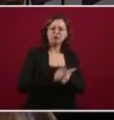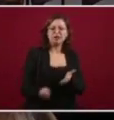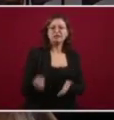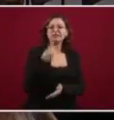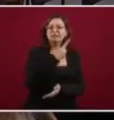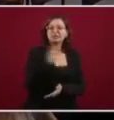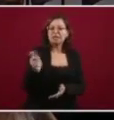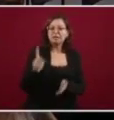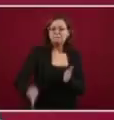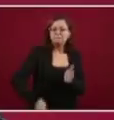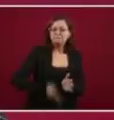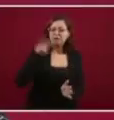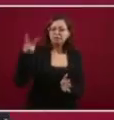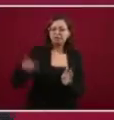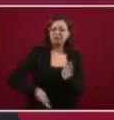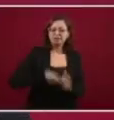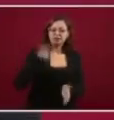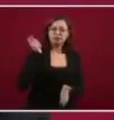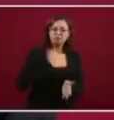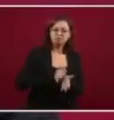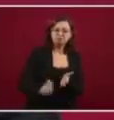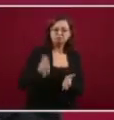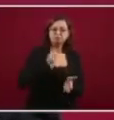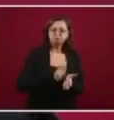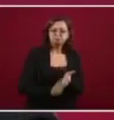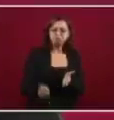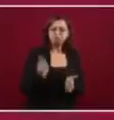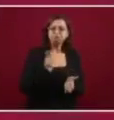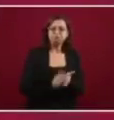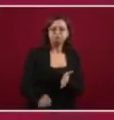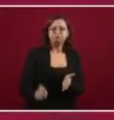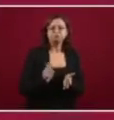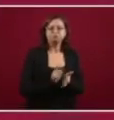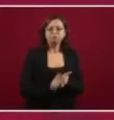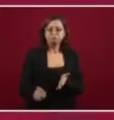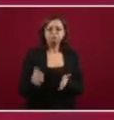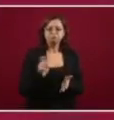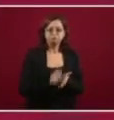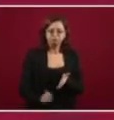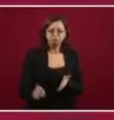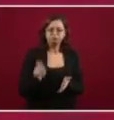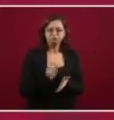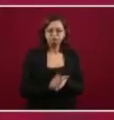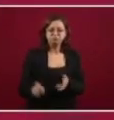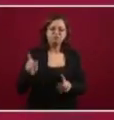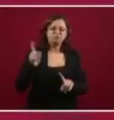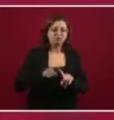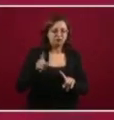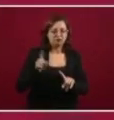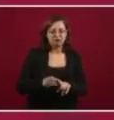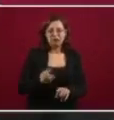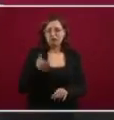100 veces, hay que ponerles su castigo, su tarea.